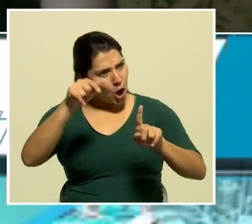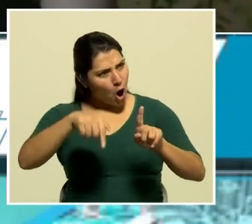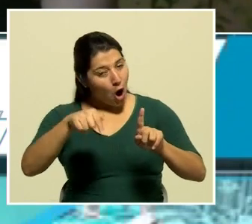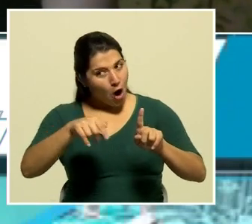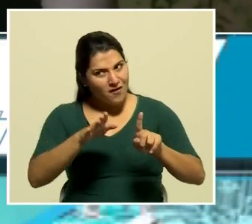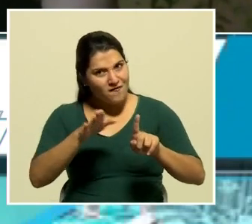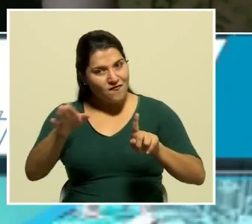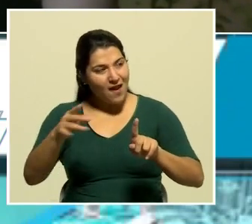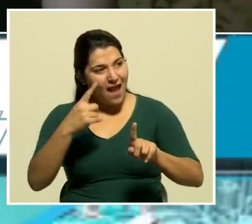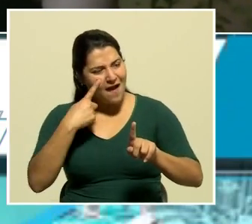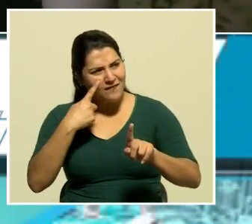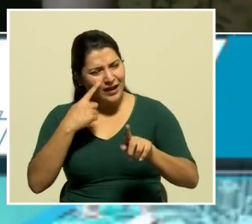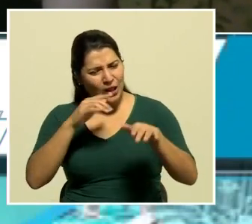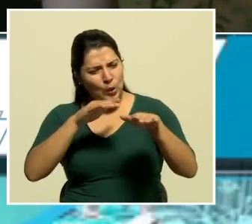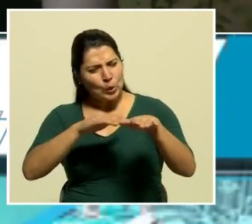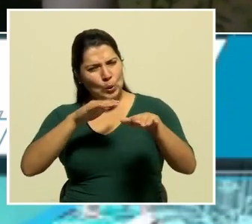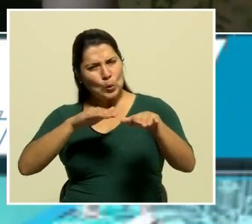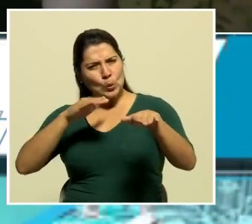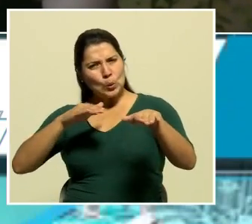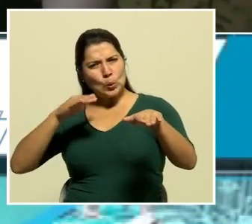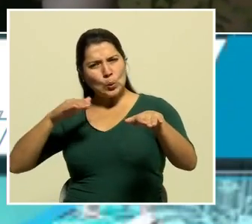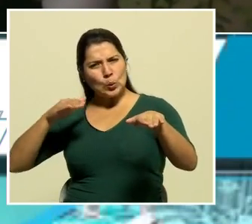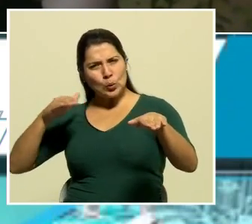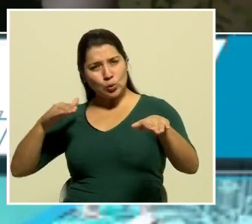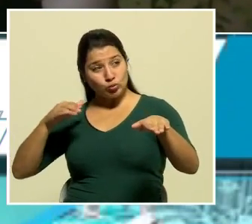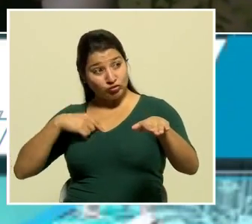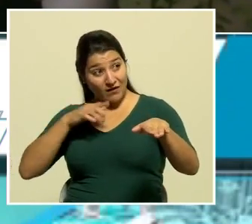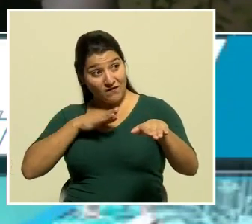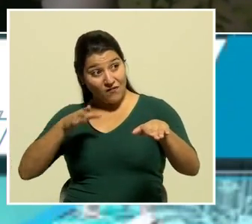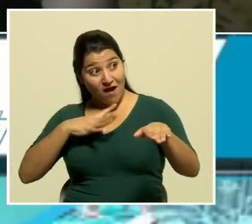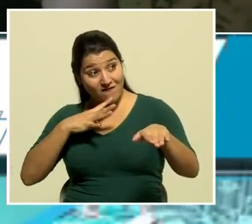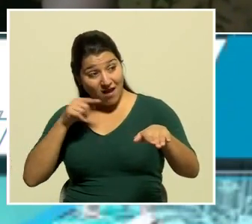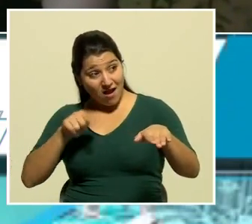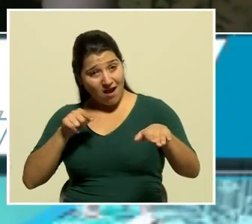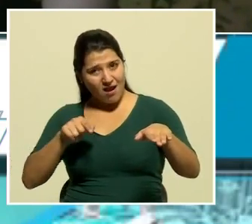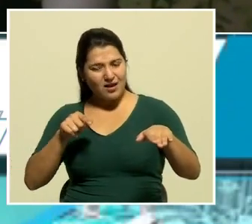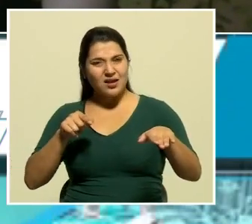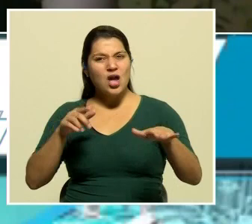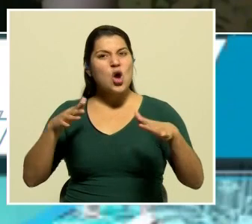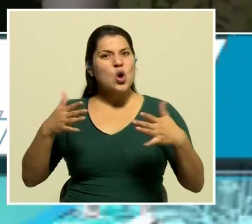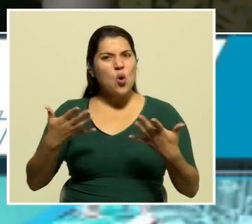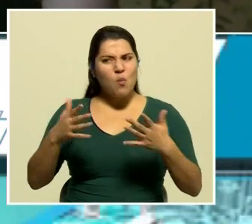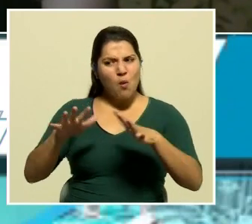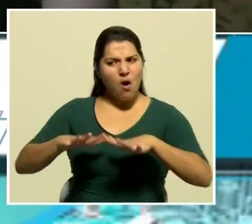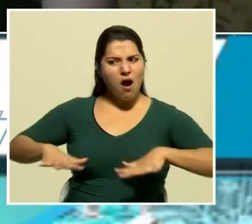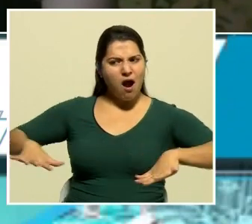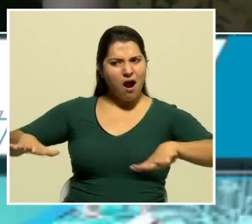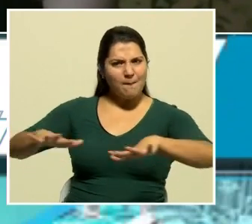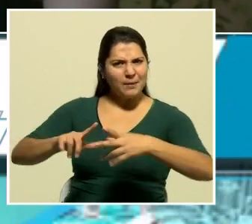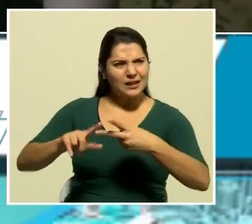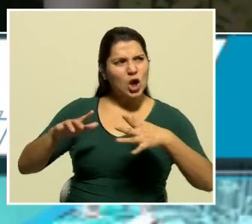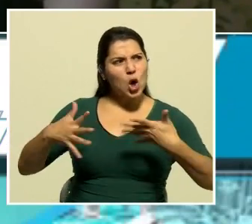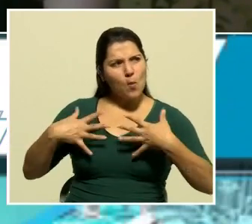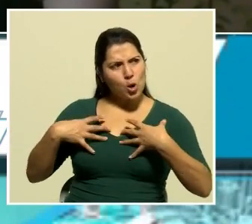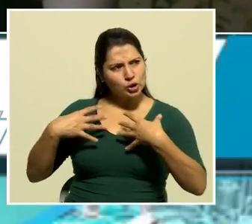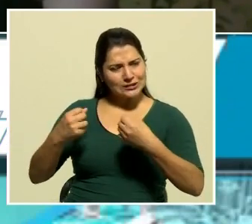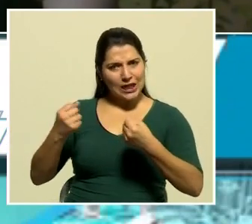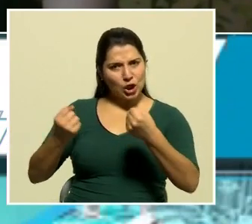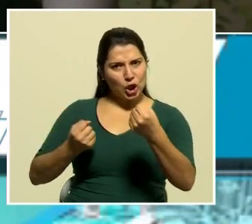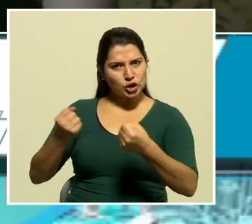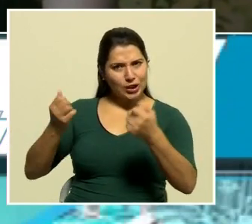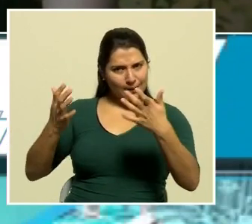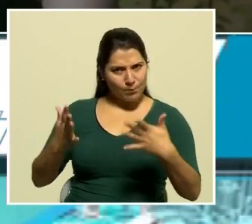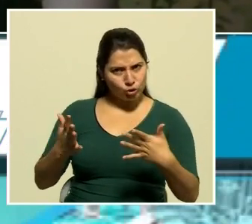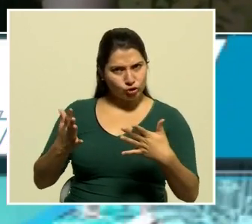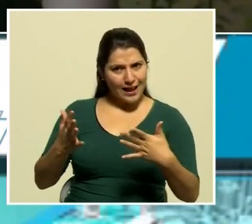las filas de camiones y hablando con la gente de allá. ¿Cómo está el ánimo y la salud de los transportistas que